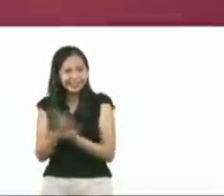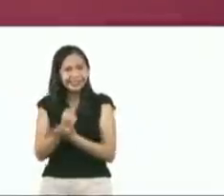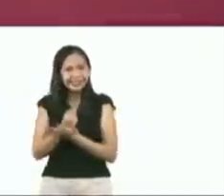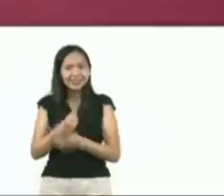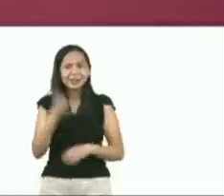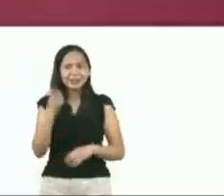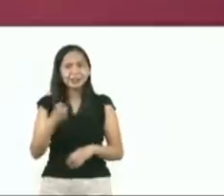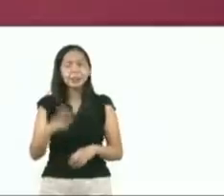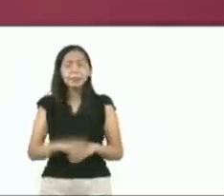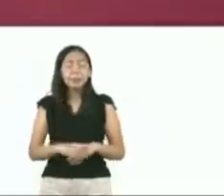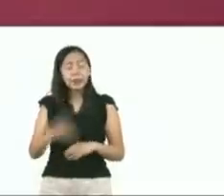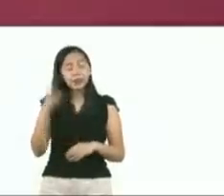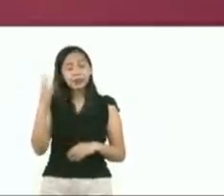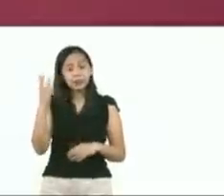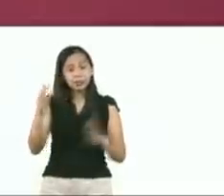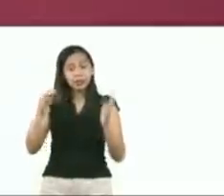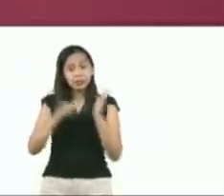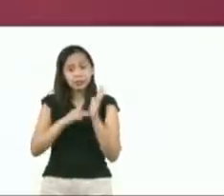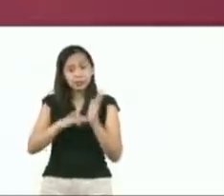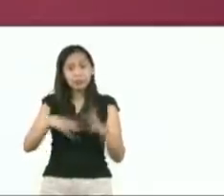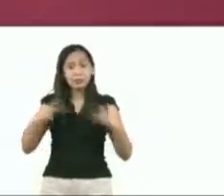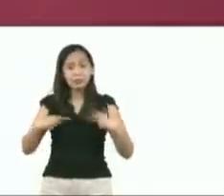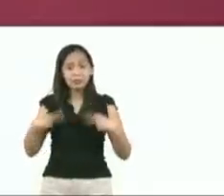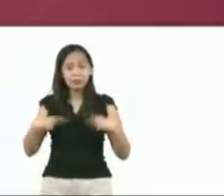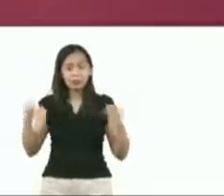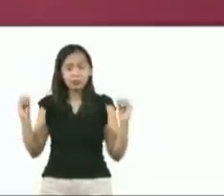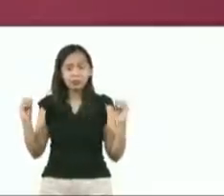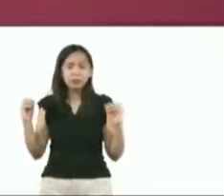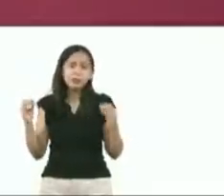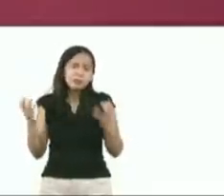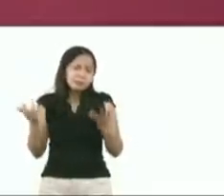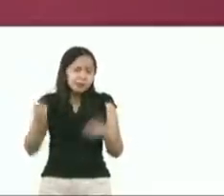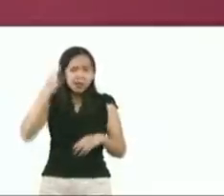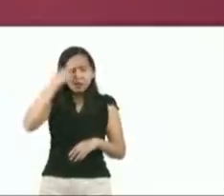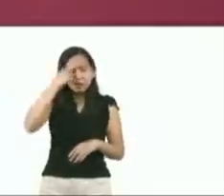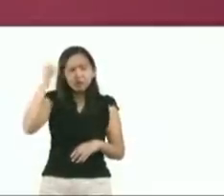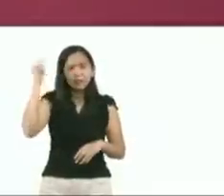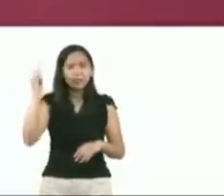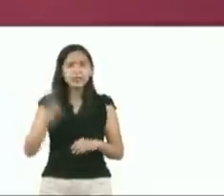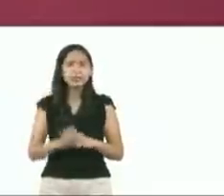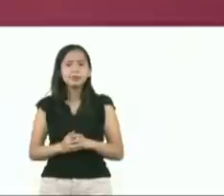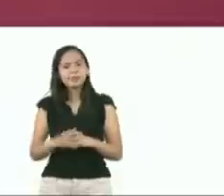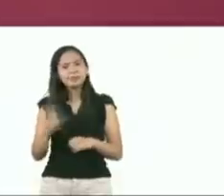3.000 personas es muy sencillo. 30.000,